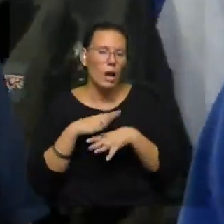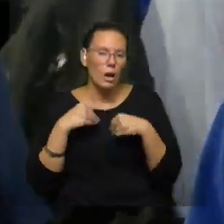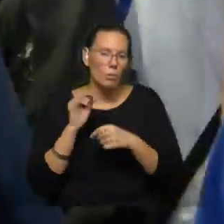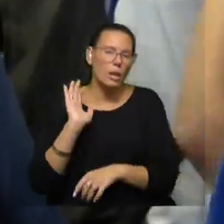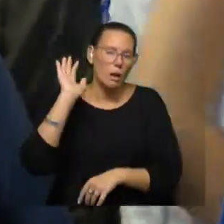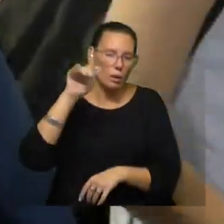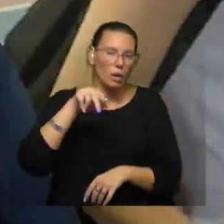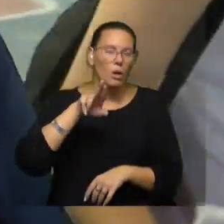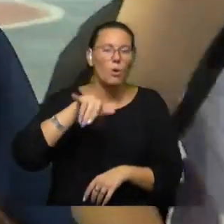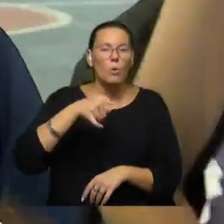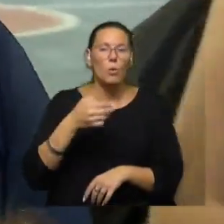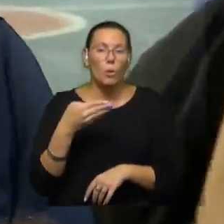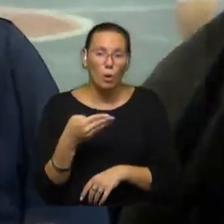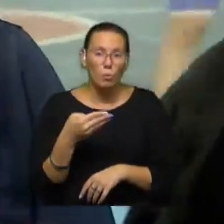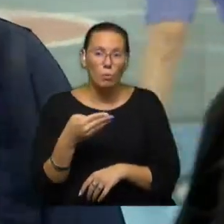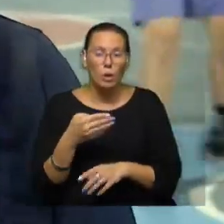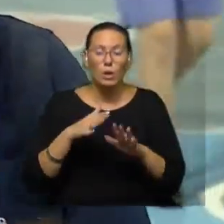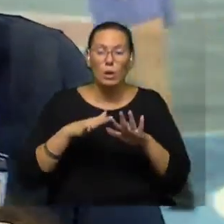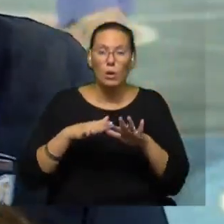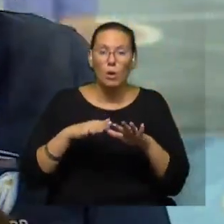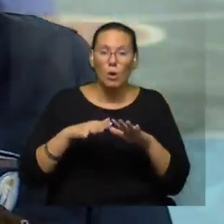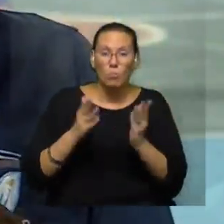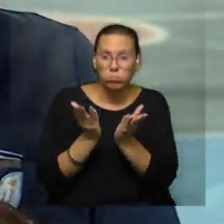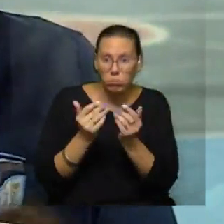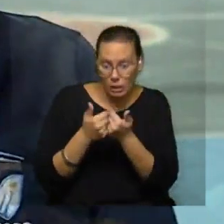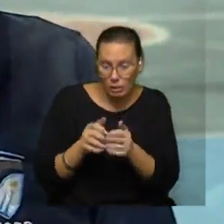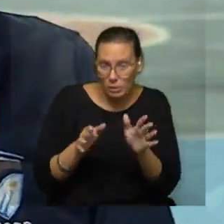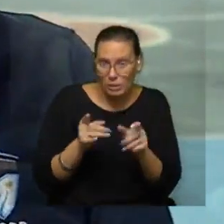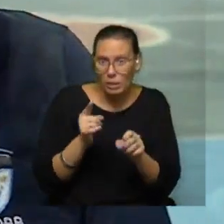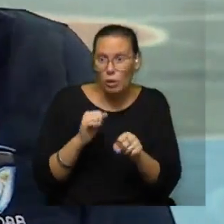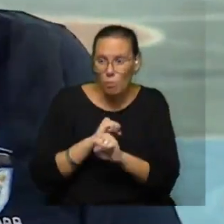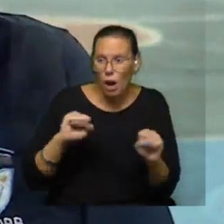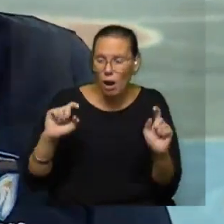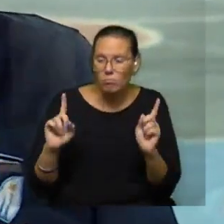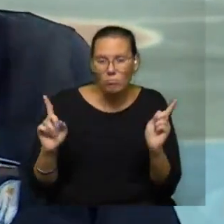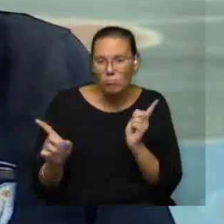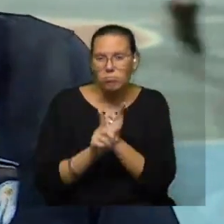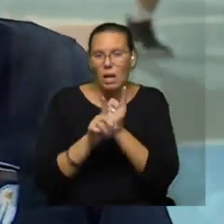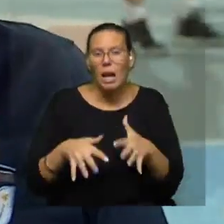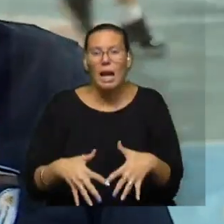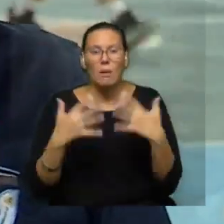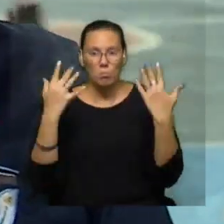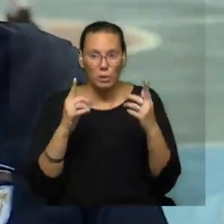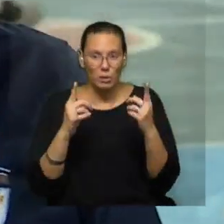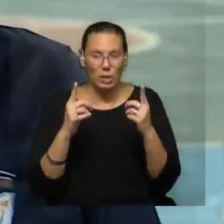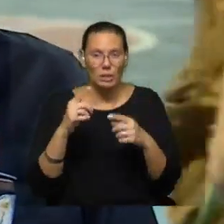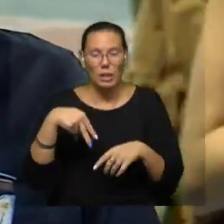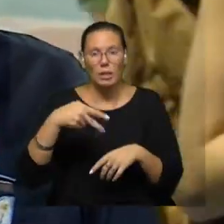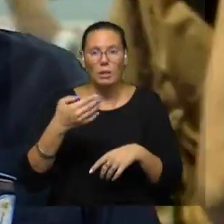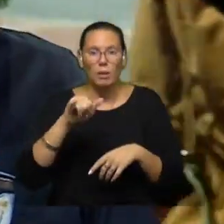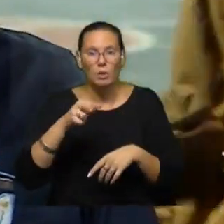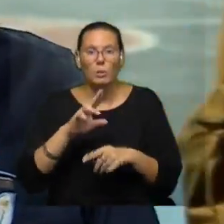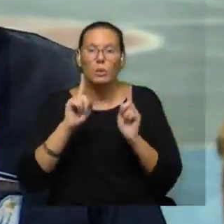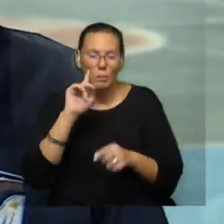esta escuelita, la idea es que los chicos puedan estar con los campeones de la NBA Junior Vamos a hacer un reconocimiento también a todos los árbitros